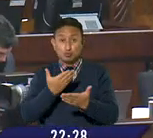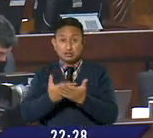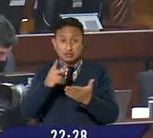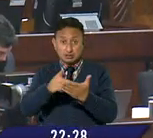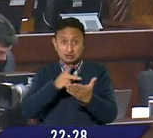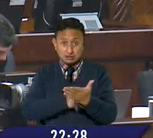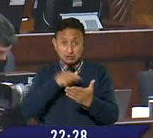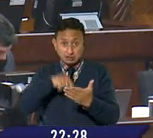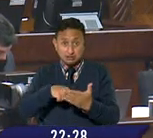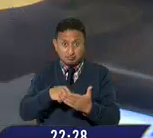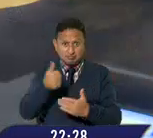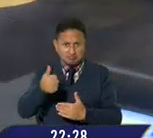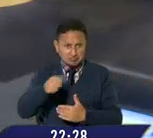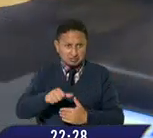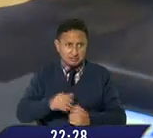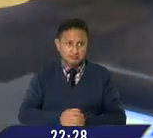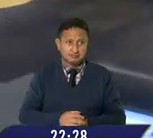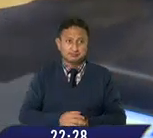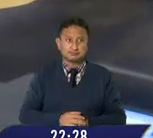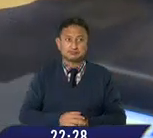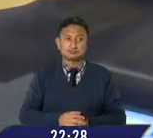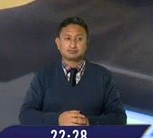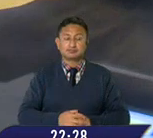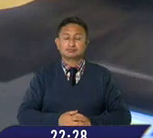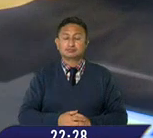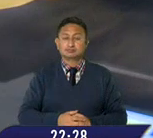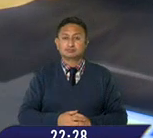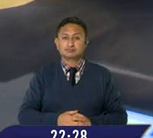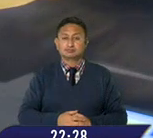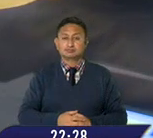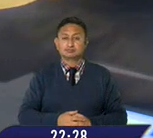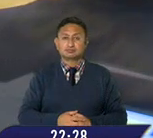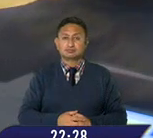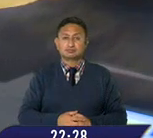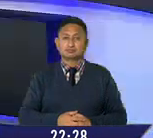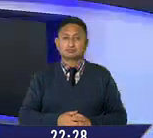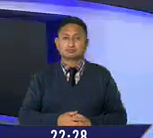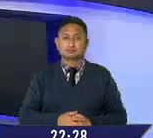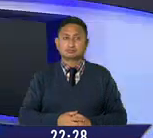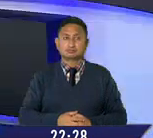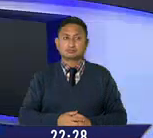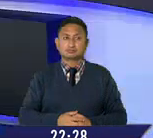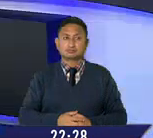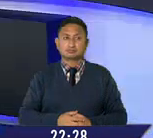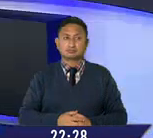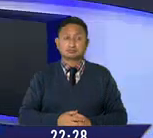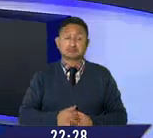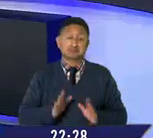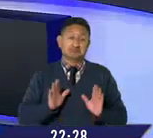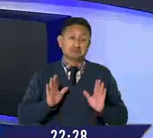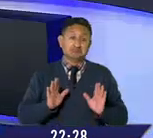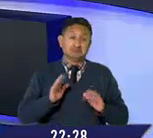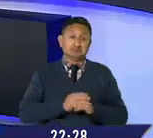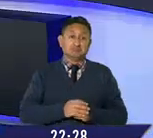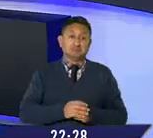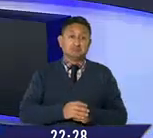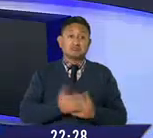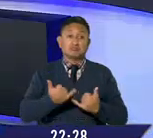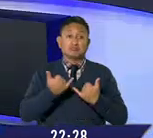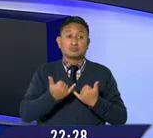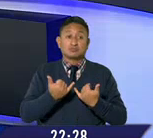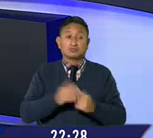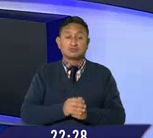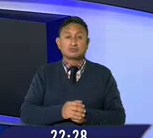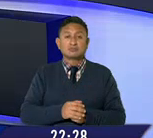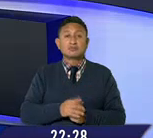el régimen, informó Héctor Romero. La posibilidad de eliminar deducciones en la